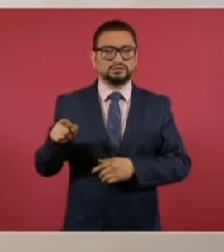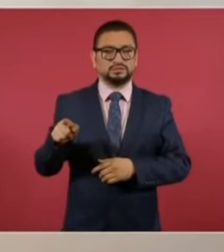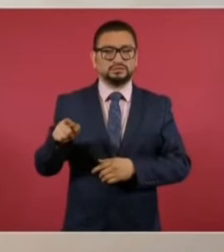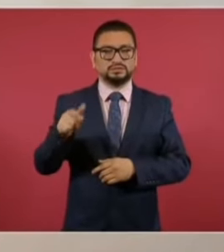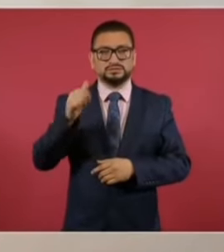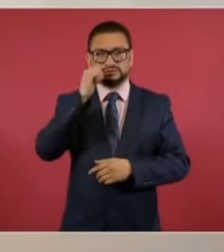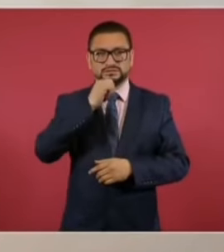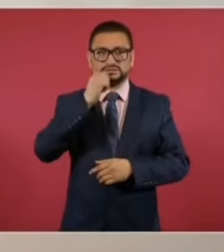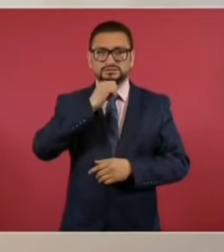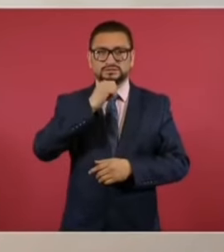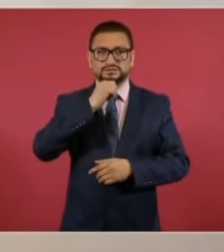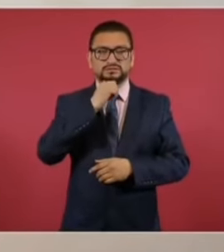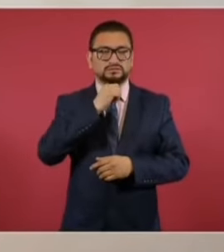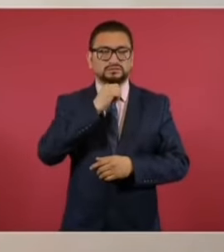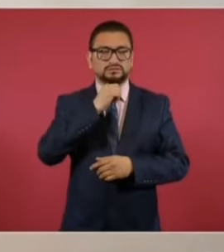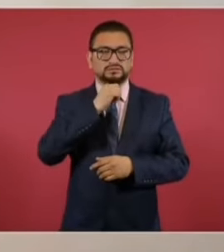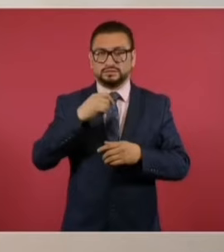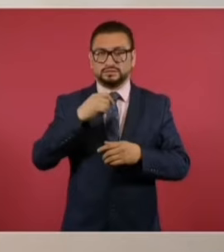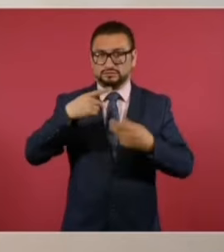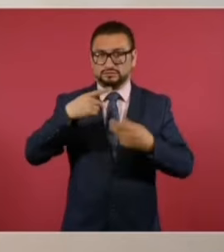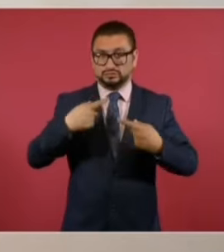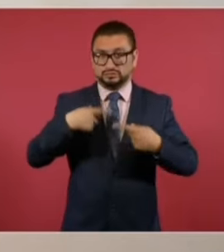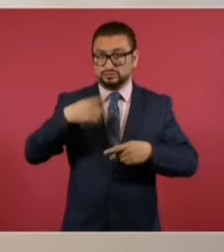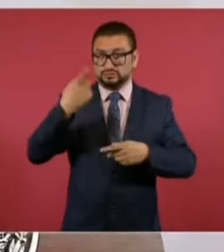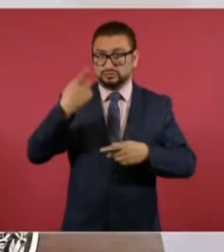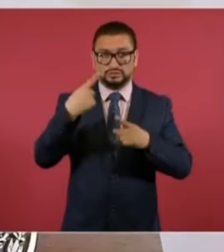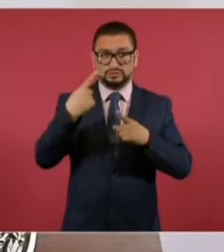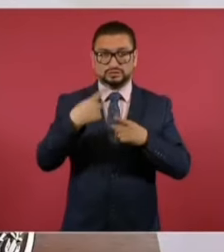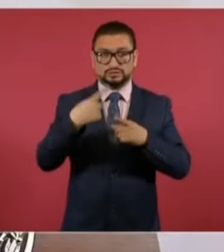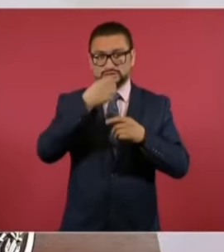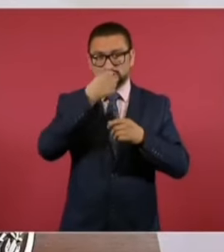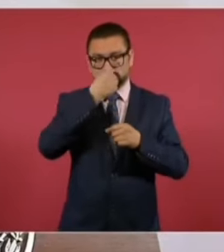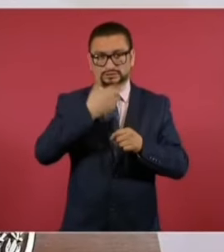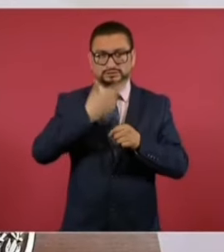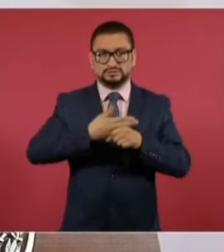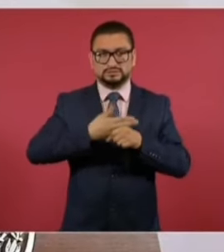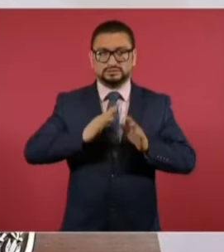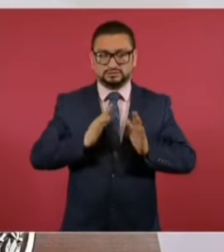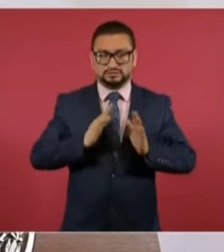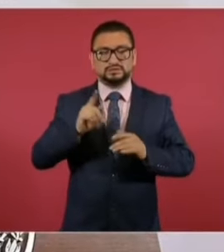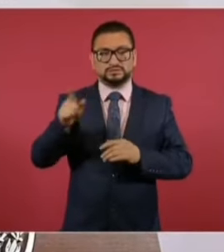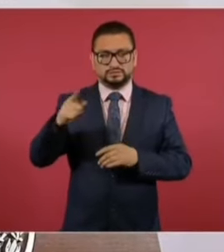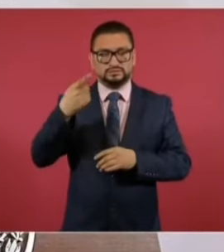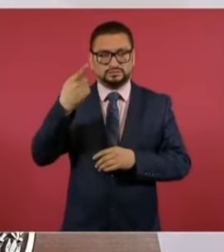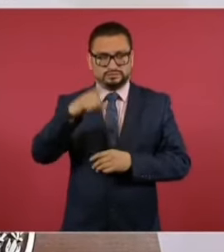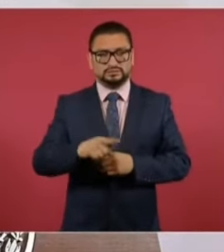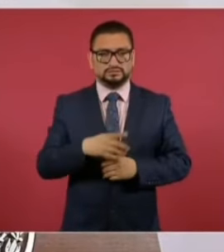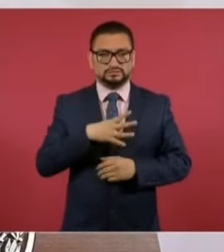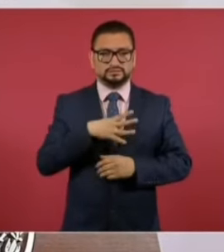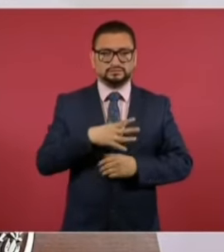el mando de oficiales de la Secretaría de la Defensa.